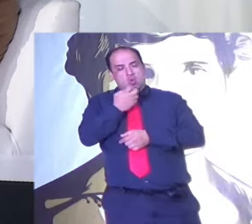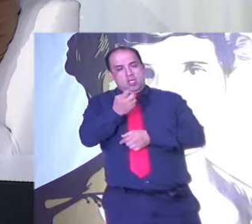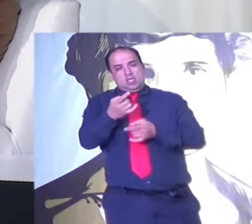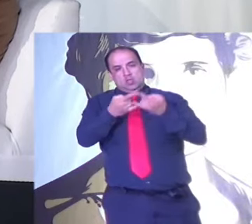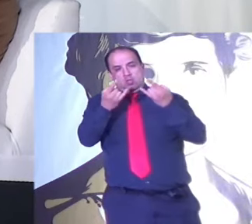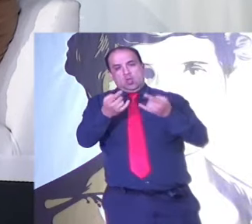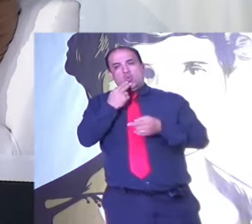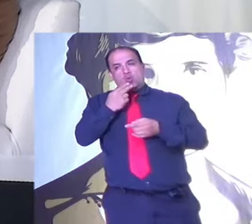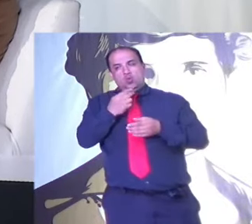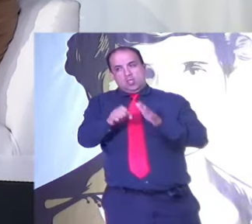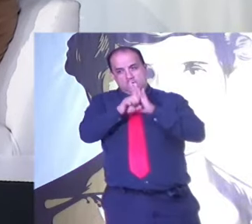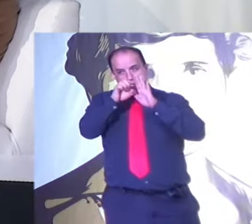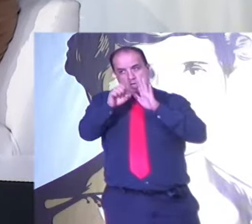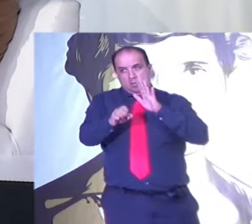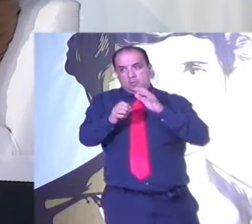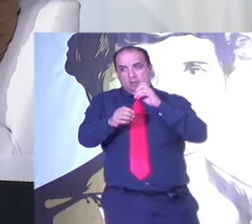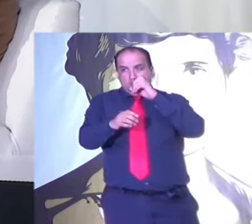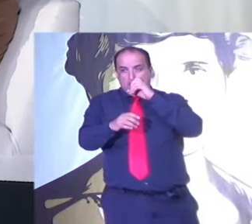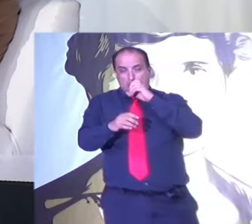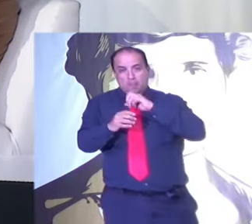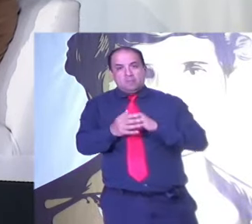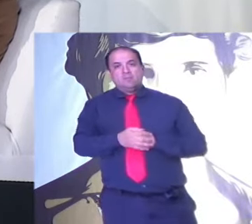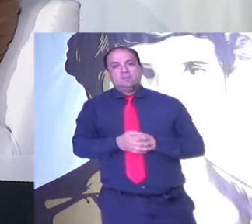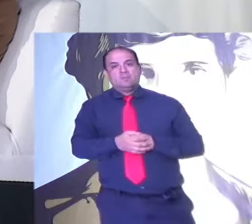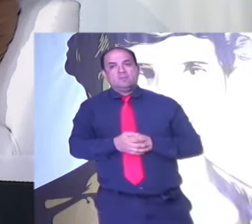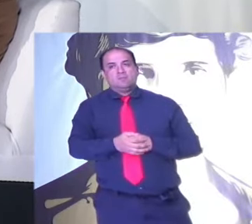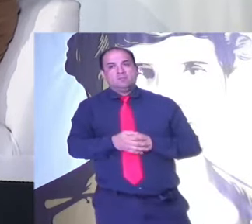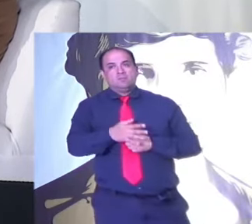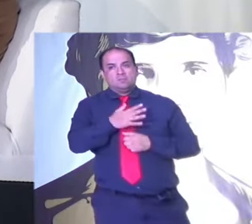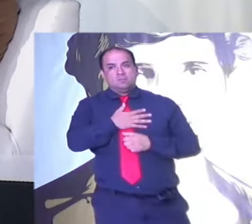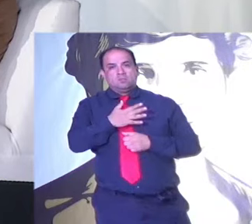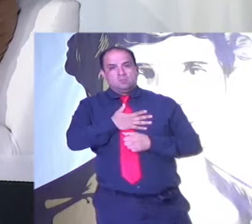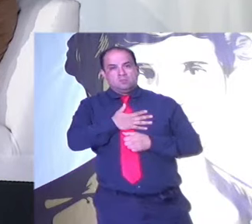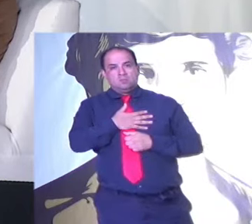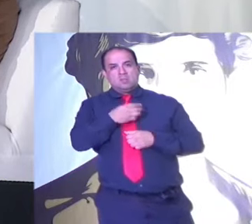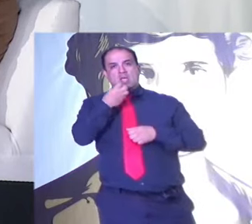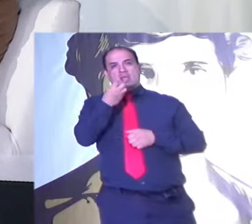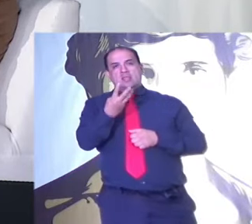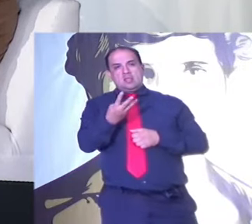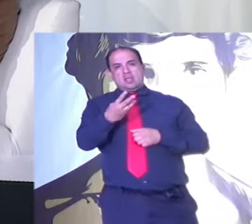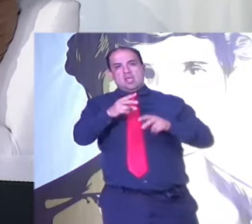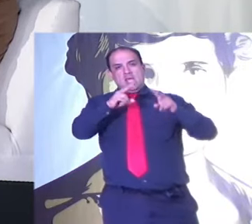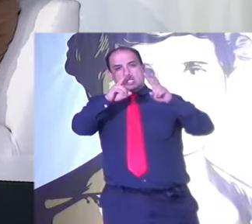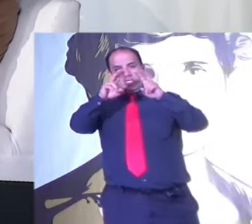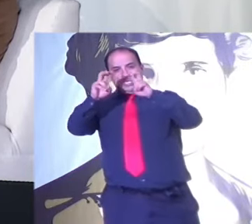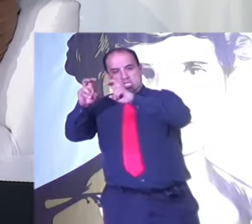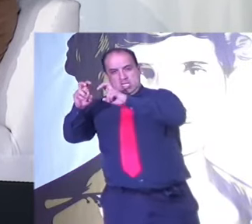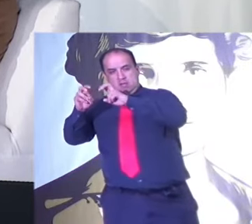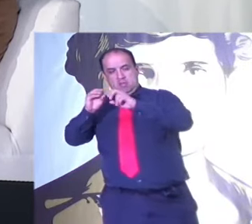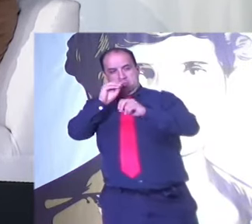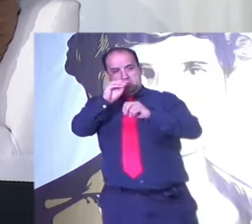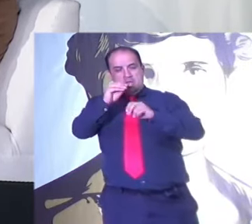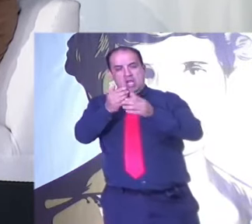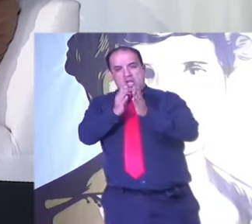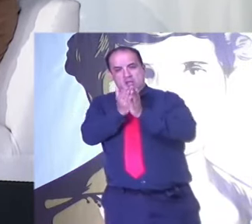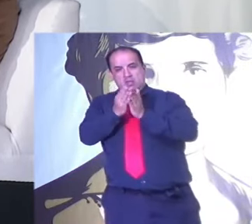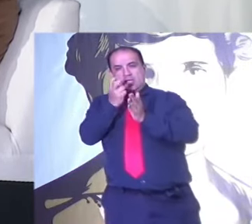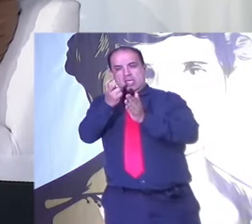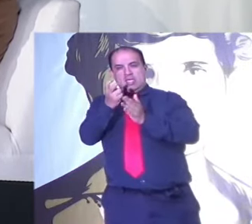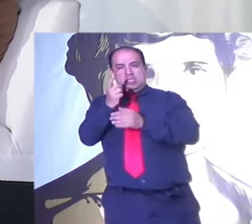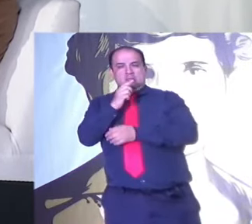Yo tenía pensado tres títulos, para el libro, y este fue como el que más